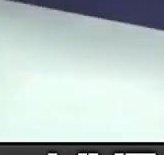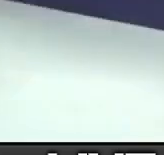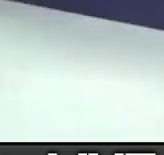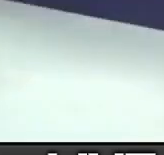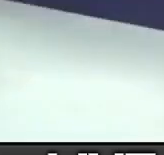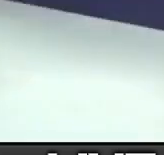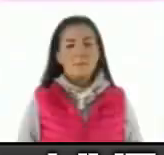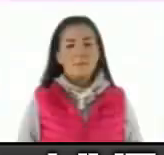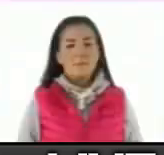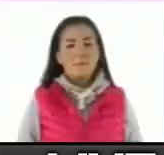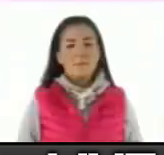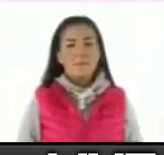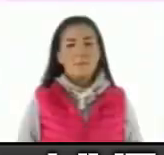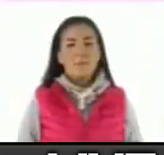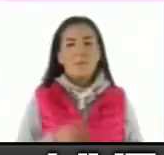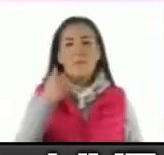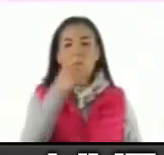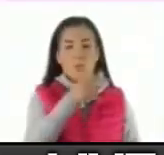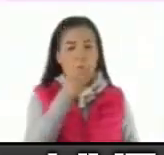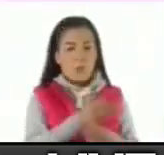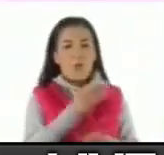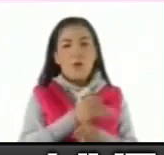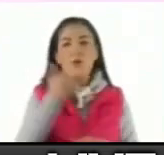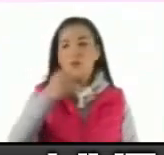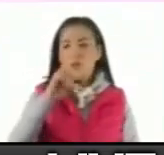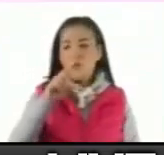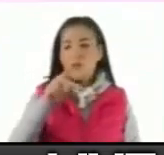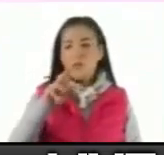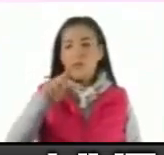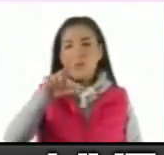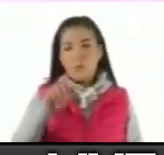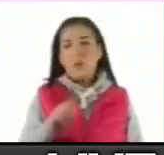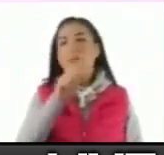Aquí tiene el yoduro de potasio.